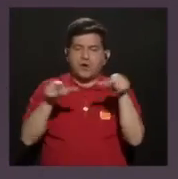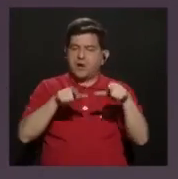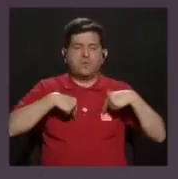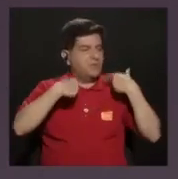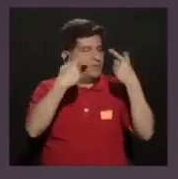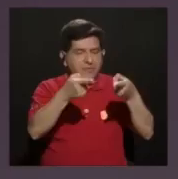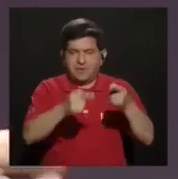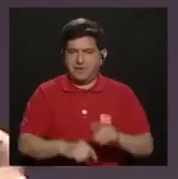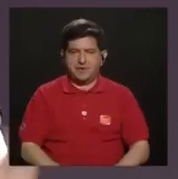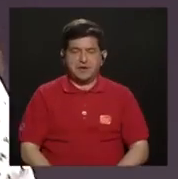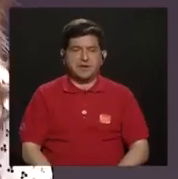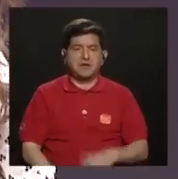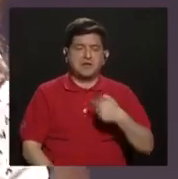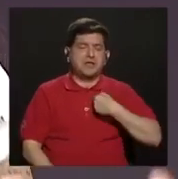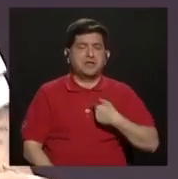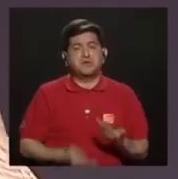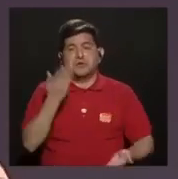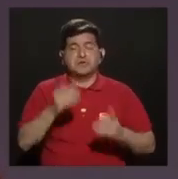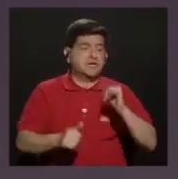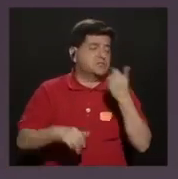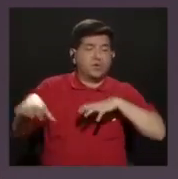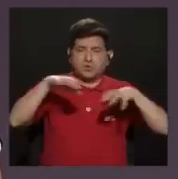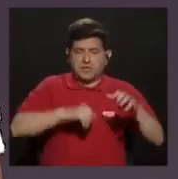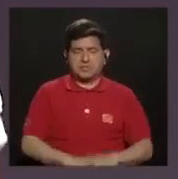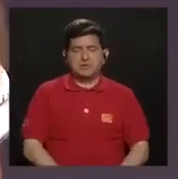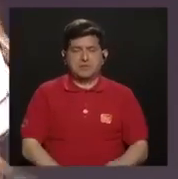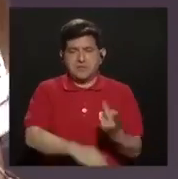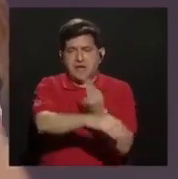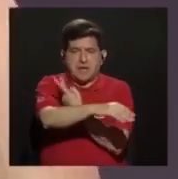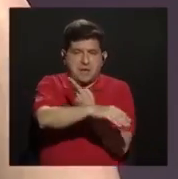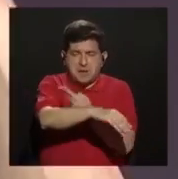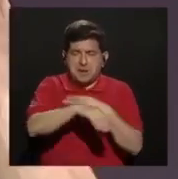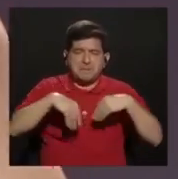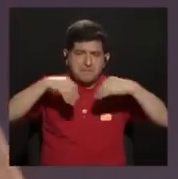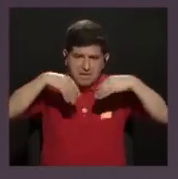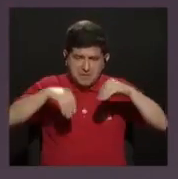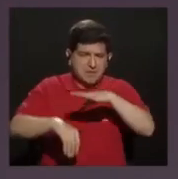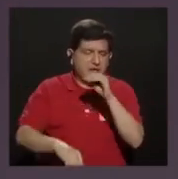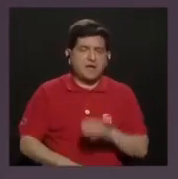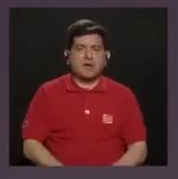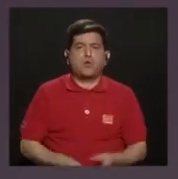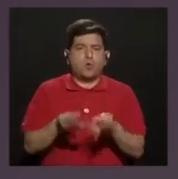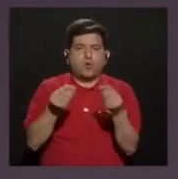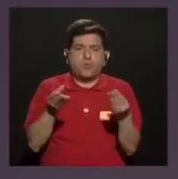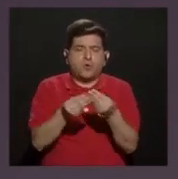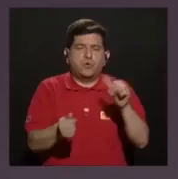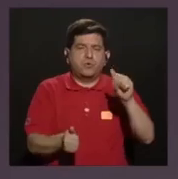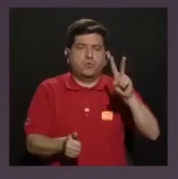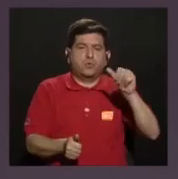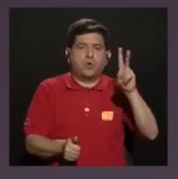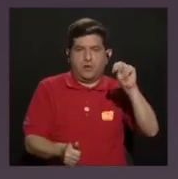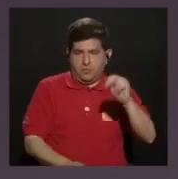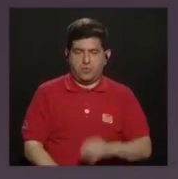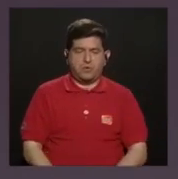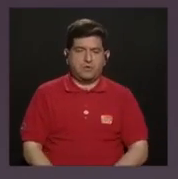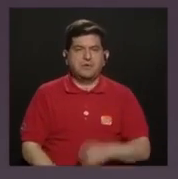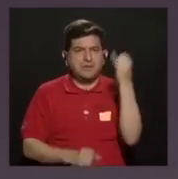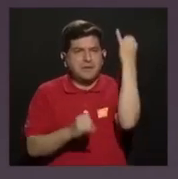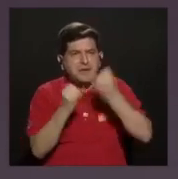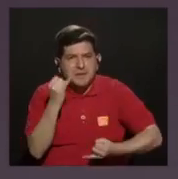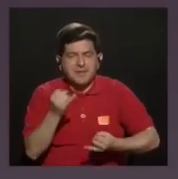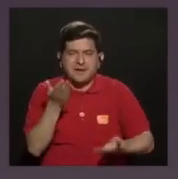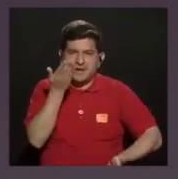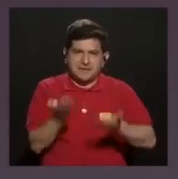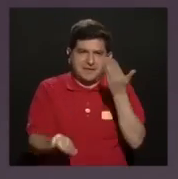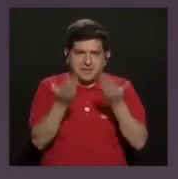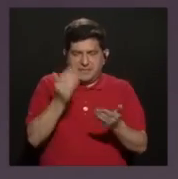dijo Jimena, ir a vender verduras, vender abón, o como dijo Antonella, poder llegar a capacitarme. Y para terminar, digámosle, la